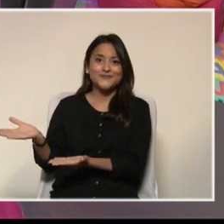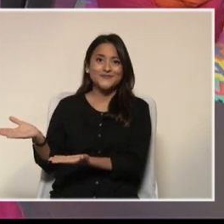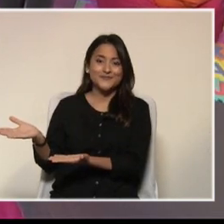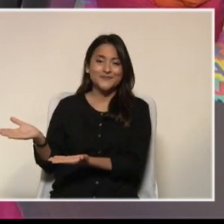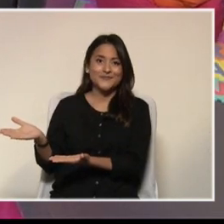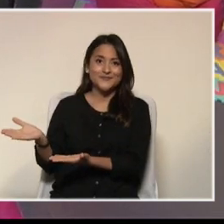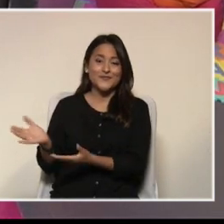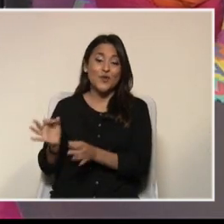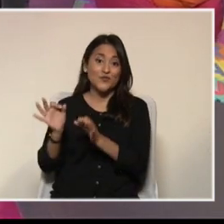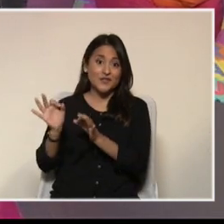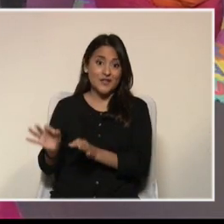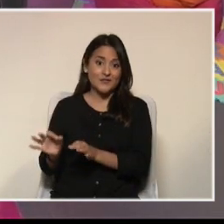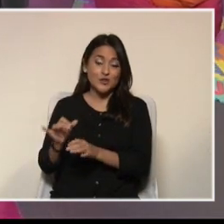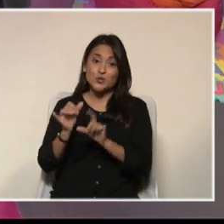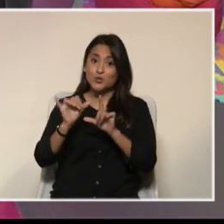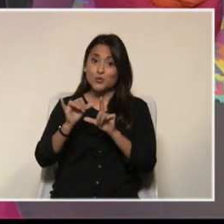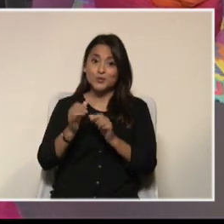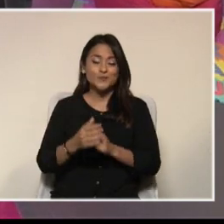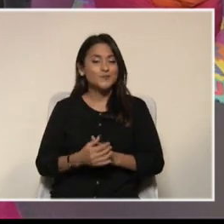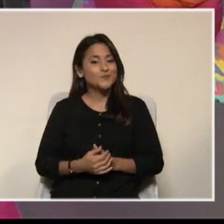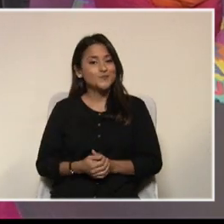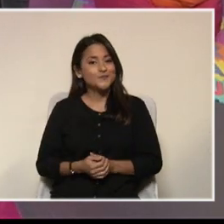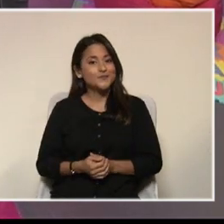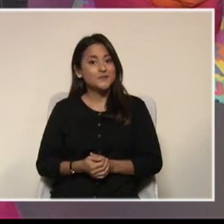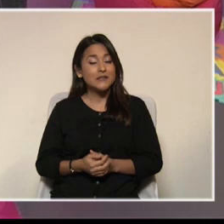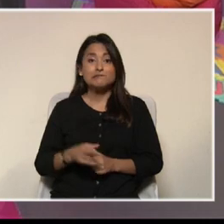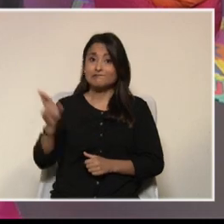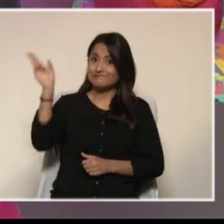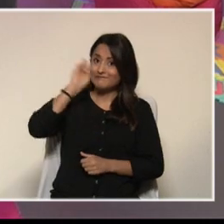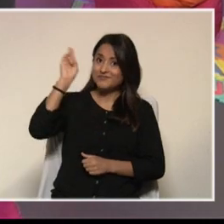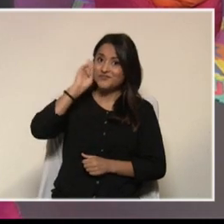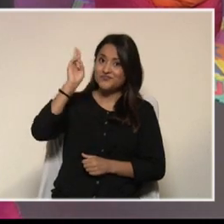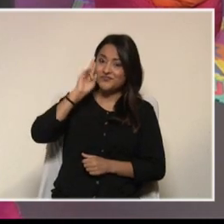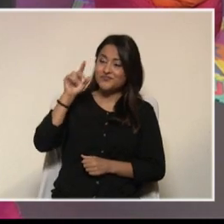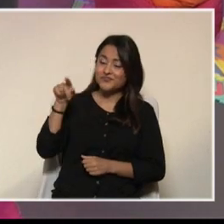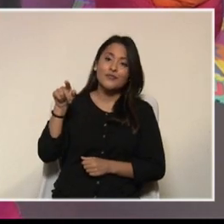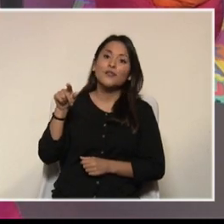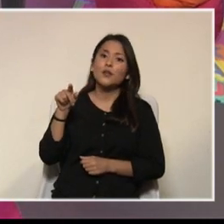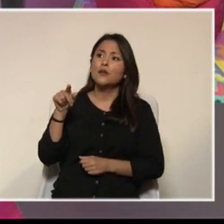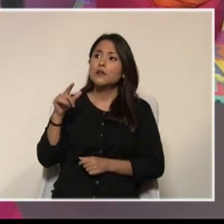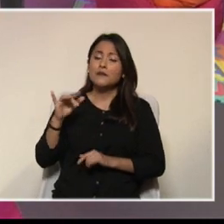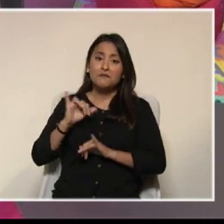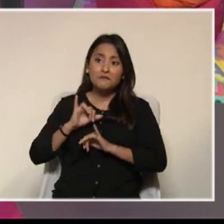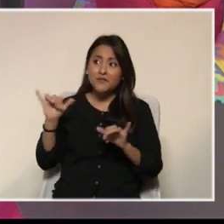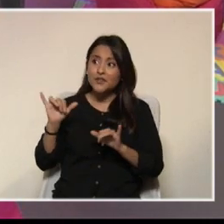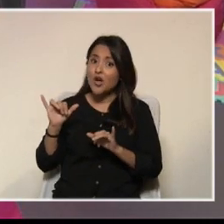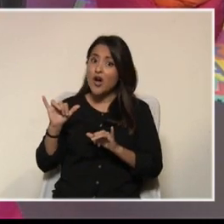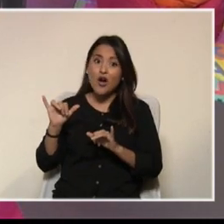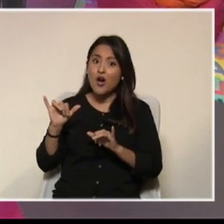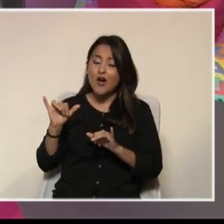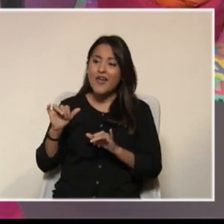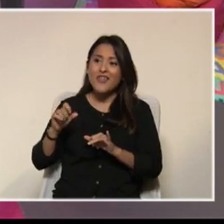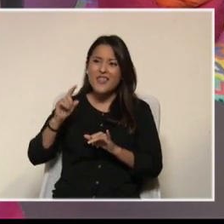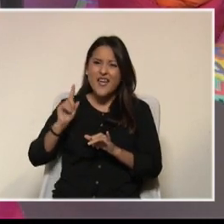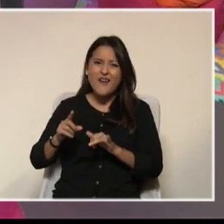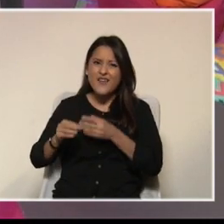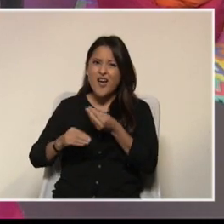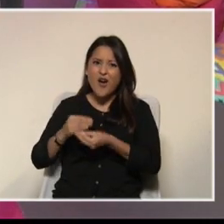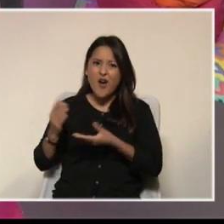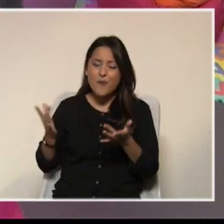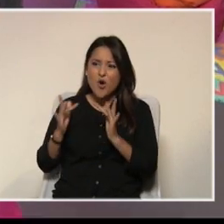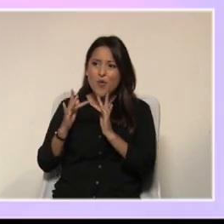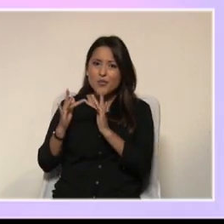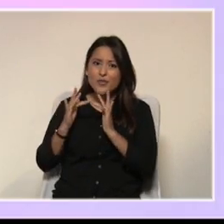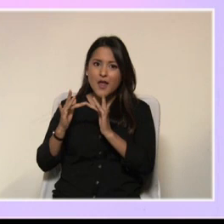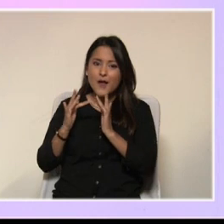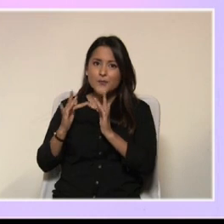Escuela Oficial en YouTube. Así es, y nosotros no podemos dejar que ustedes se vayan sin que nos conectemos antes a través de nuestras redes sociales.